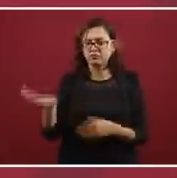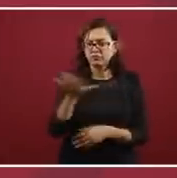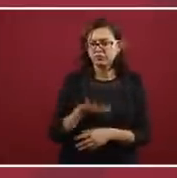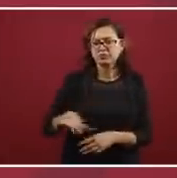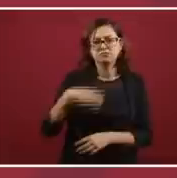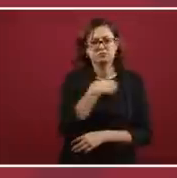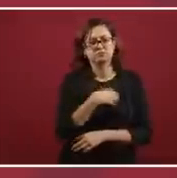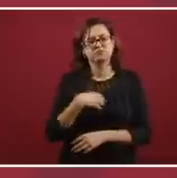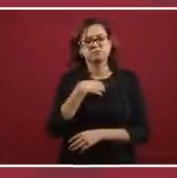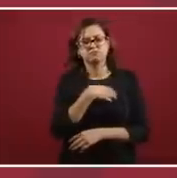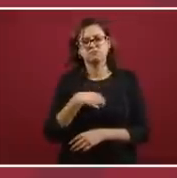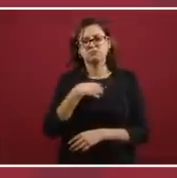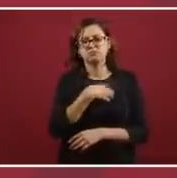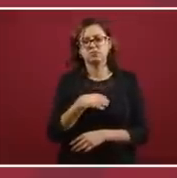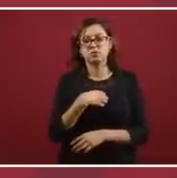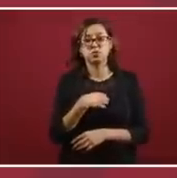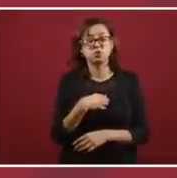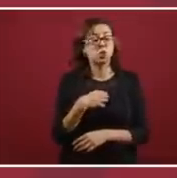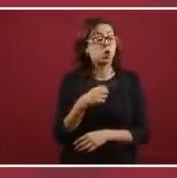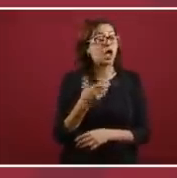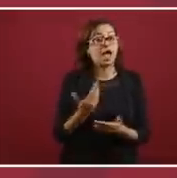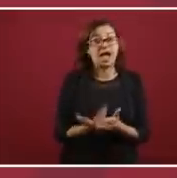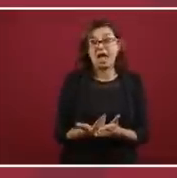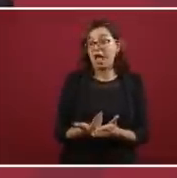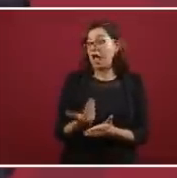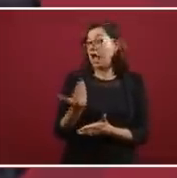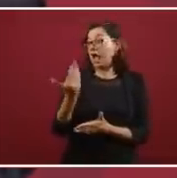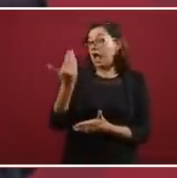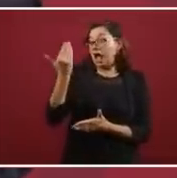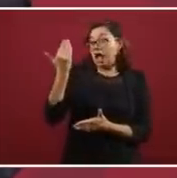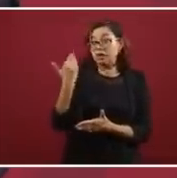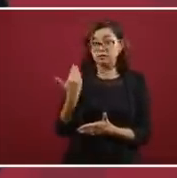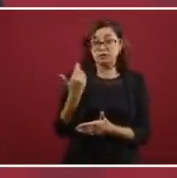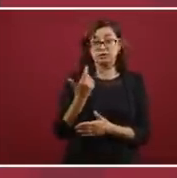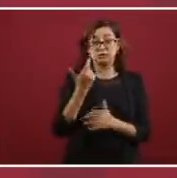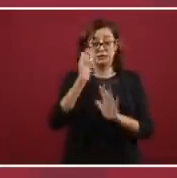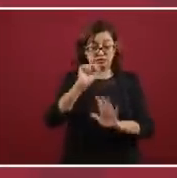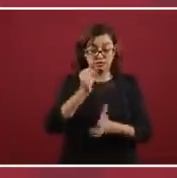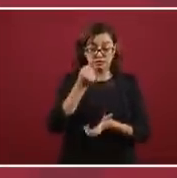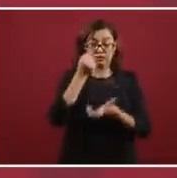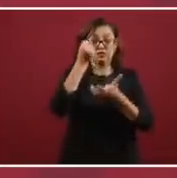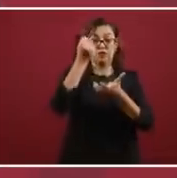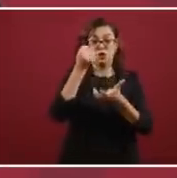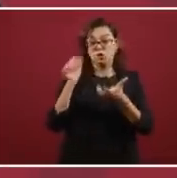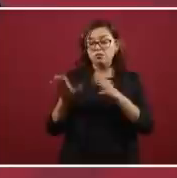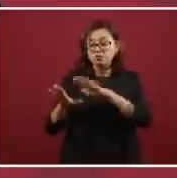había derramado tanto dinero abajo